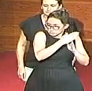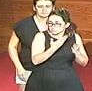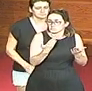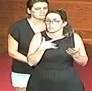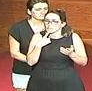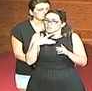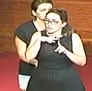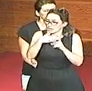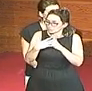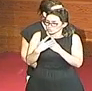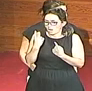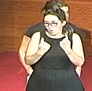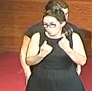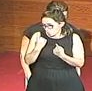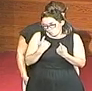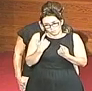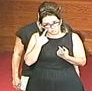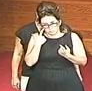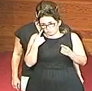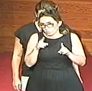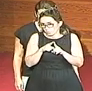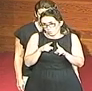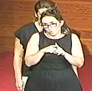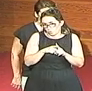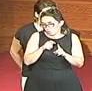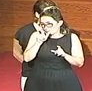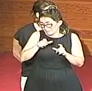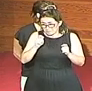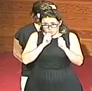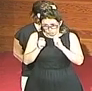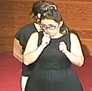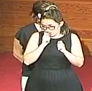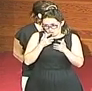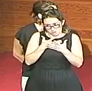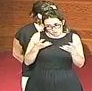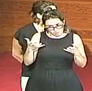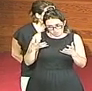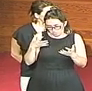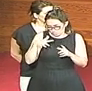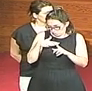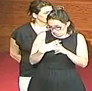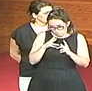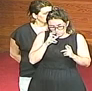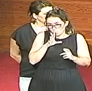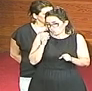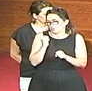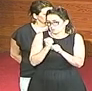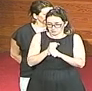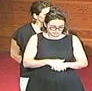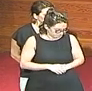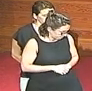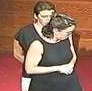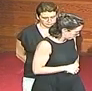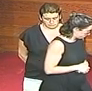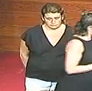casos flagrantes de periodistas que están pasándolo muy mal por hacer su trabajo, ¿no?